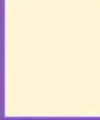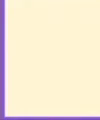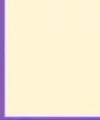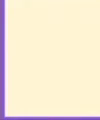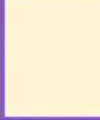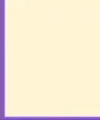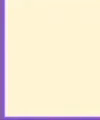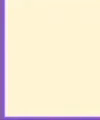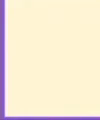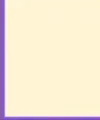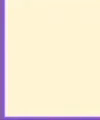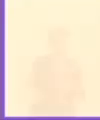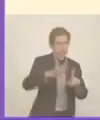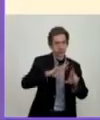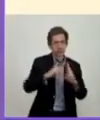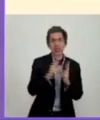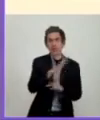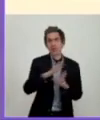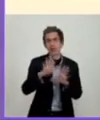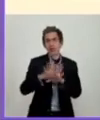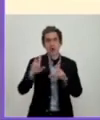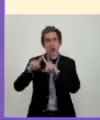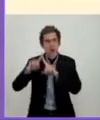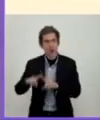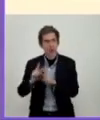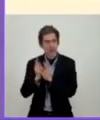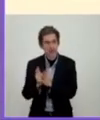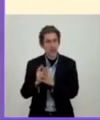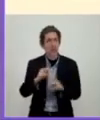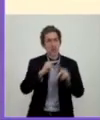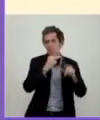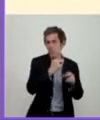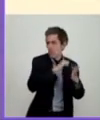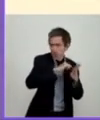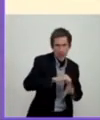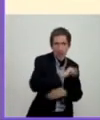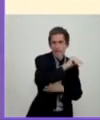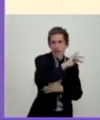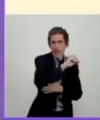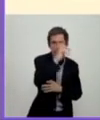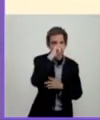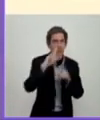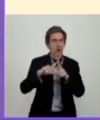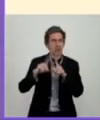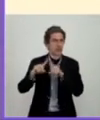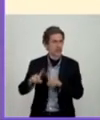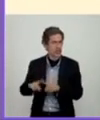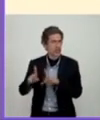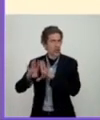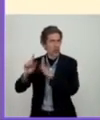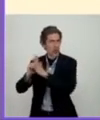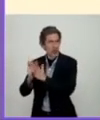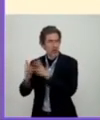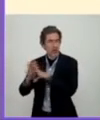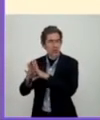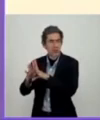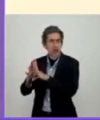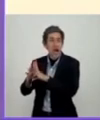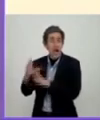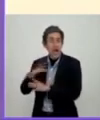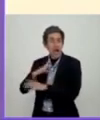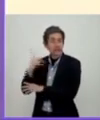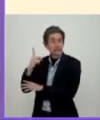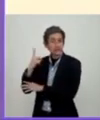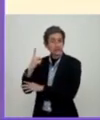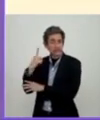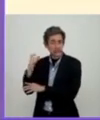más transparente, ahí viene Conversación en la Catedral, viene Macondo, viene la masacre de las bananeras en 100 años de soledad, empieza la